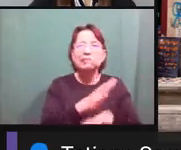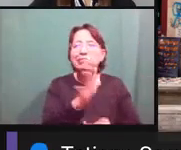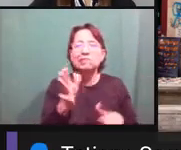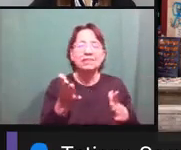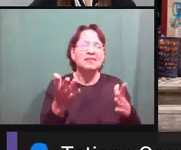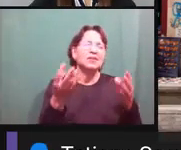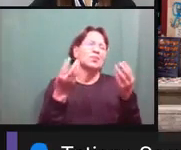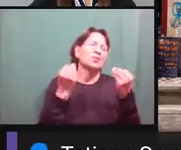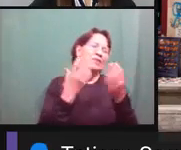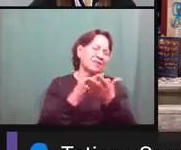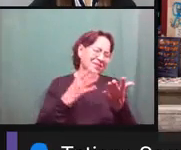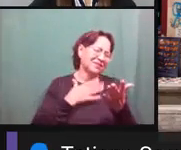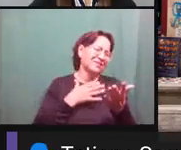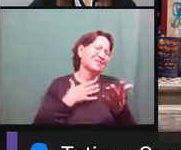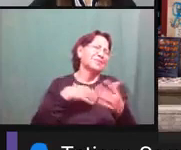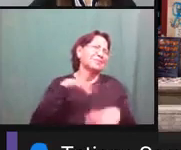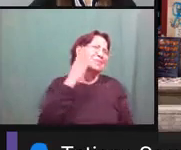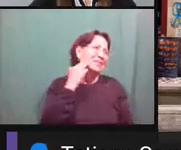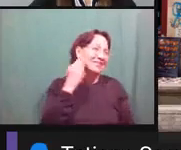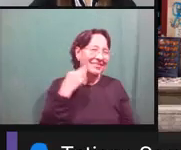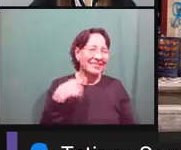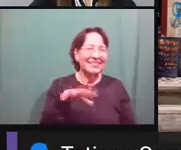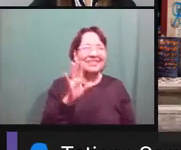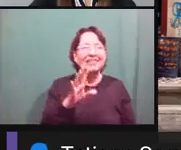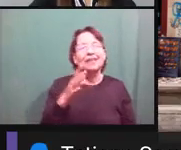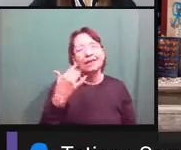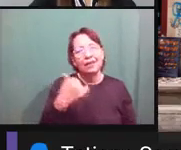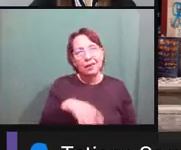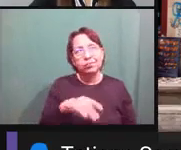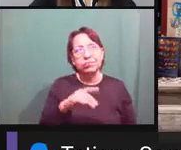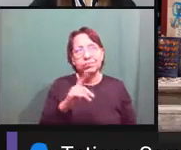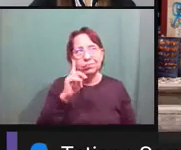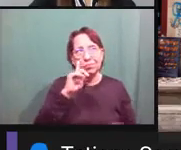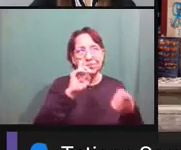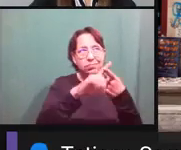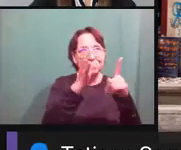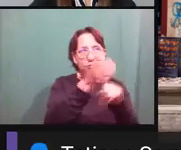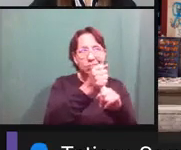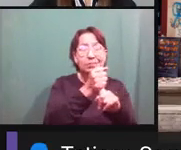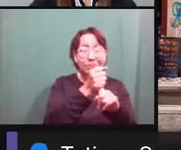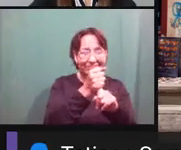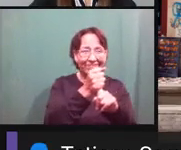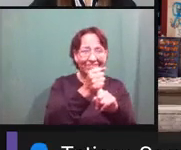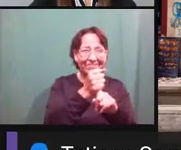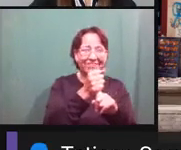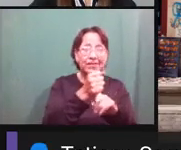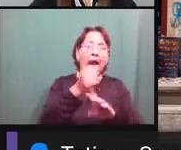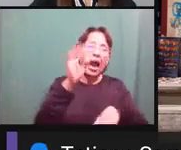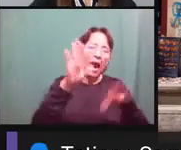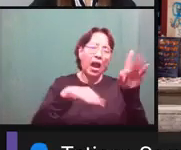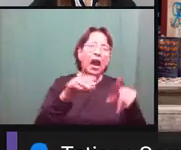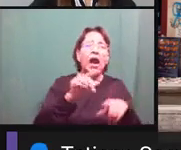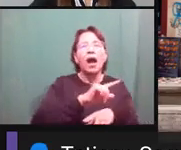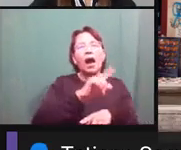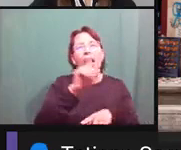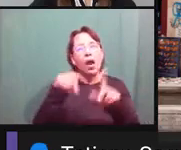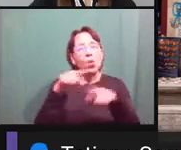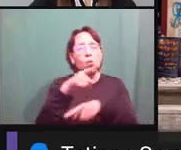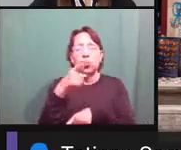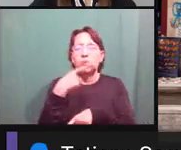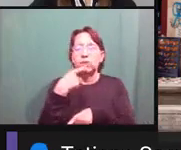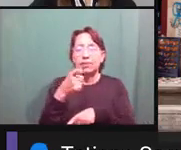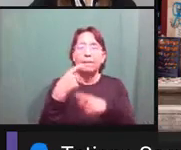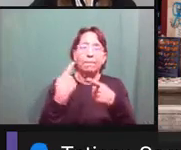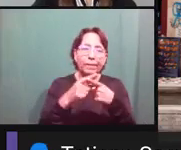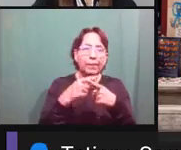todo y hemos pues logrado los proyectos que hemos estado y también algunas con dificultades, pero todo con el diálogo